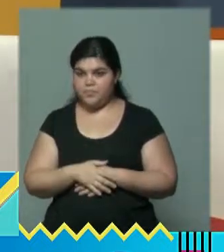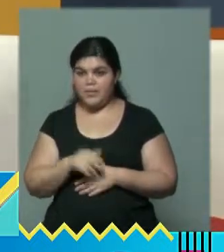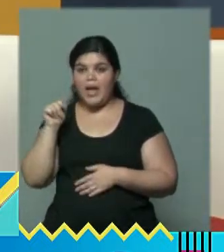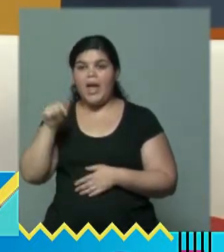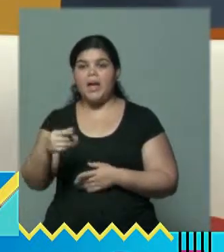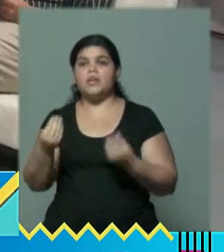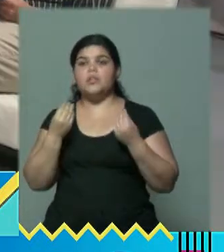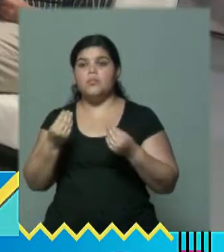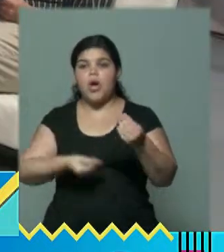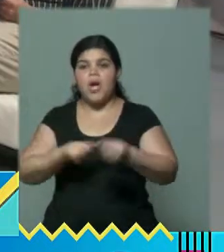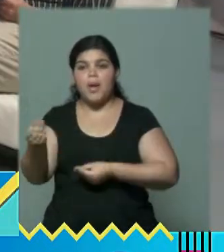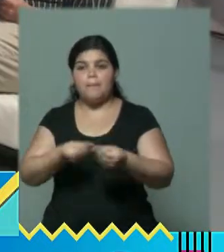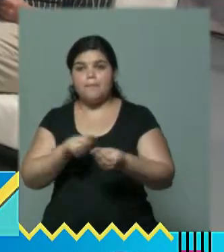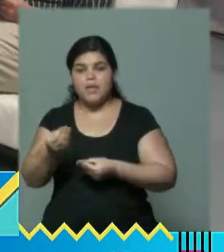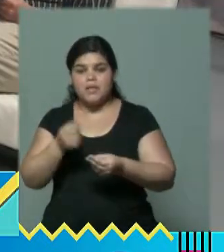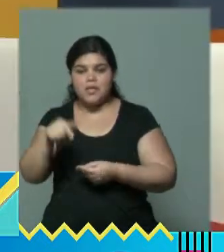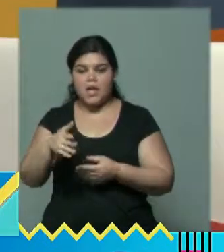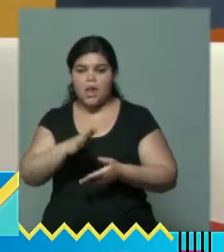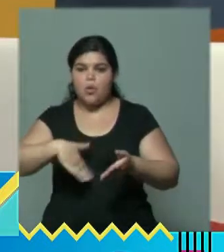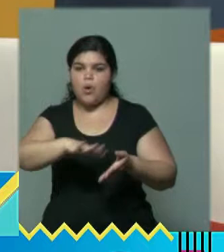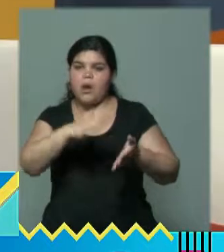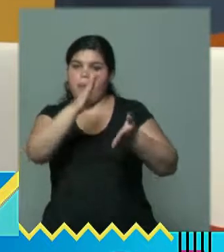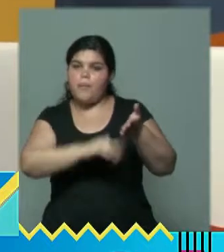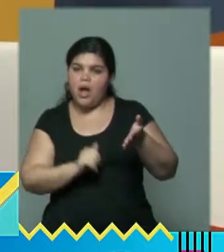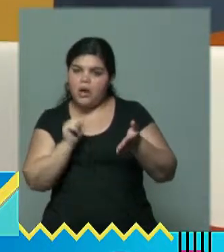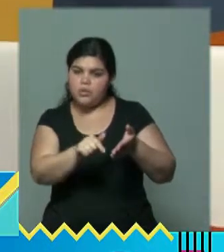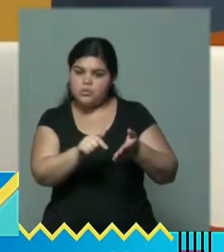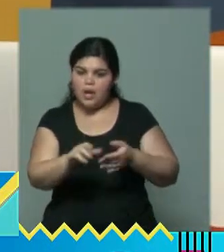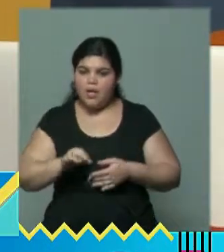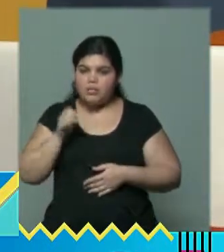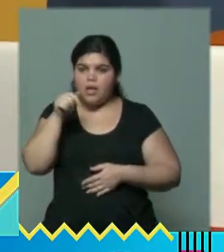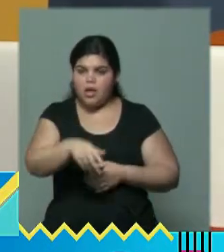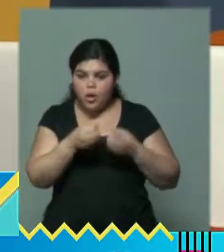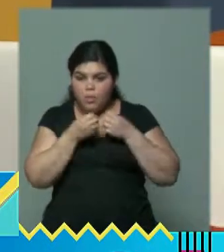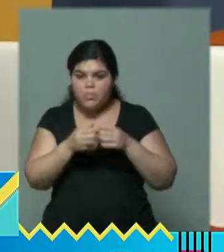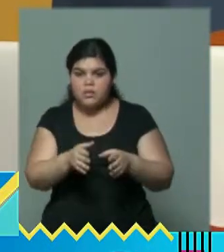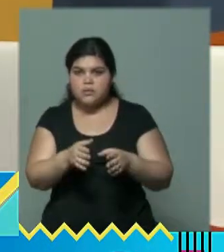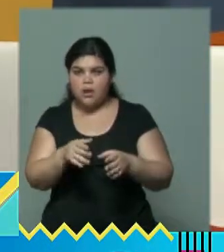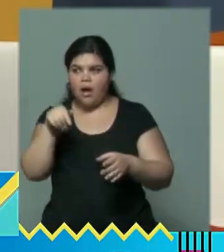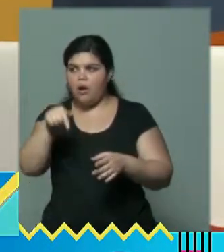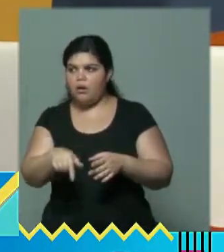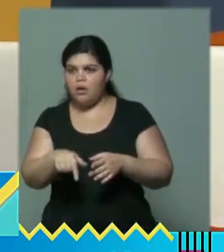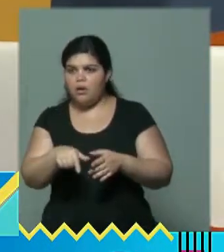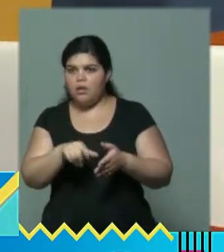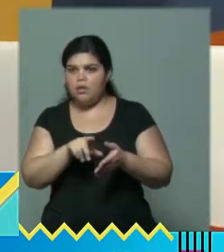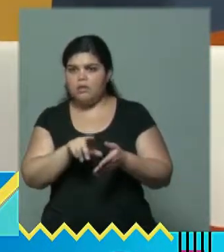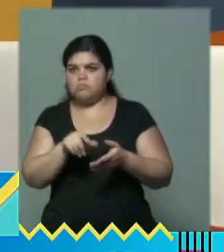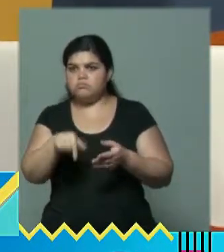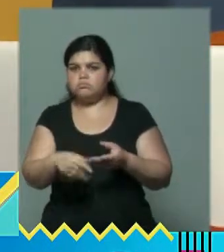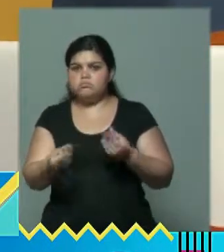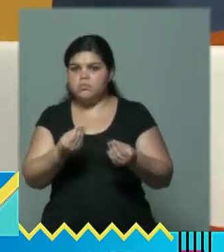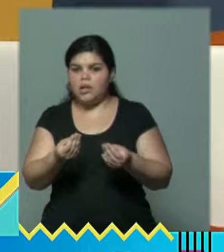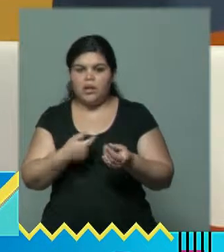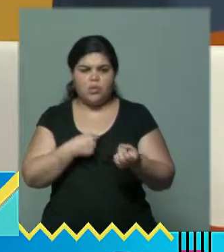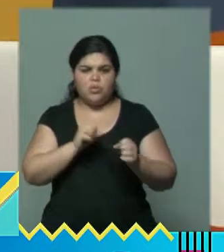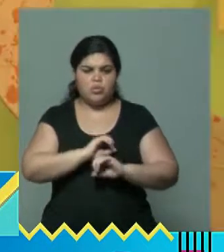la empresa, el complejo hidroeléctrico Los Blancos. Este año sí iba a empezar. Ahora estaba muy mal